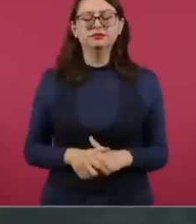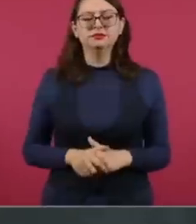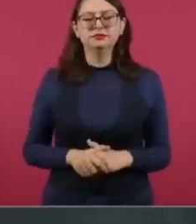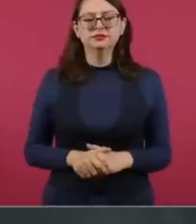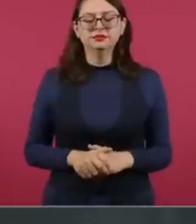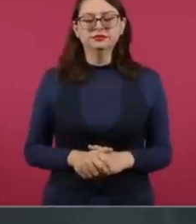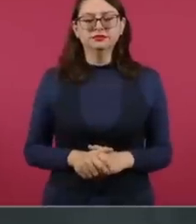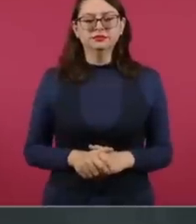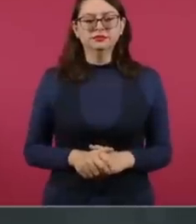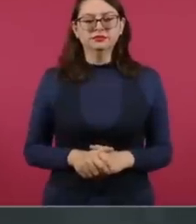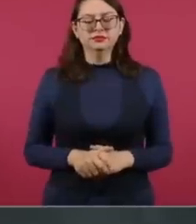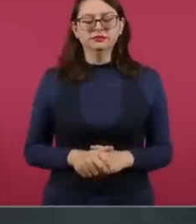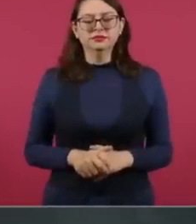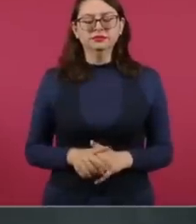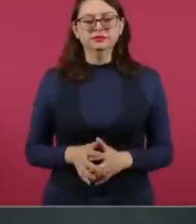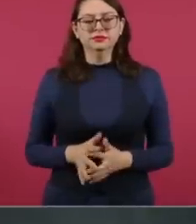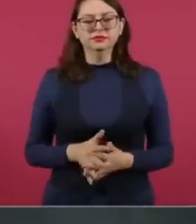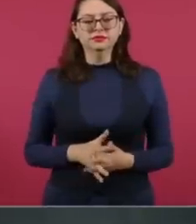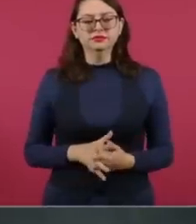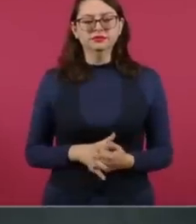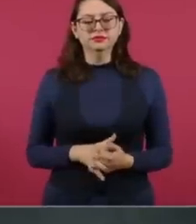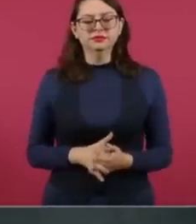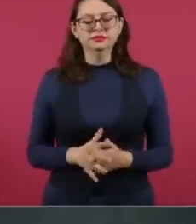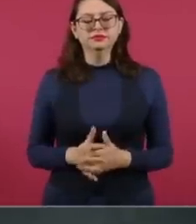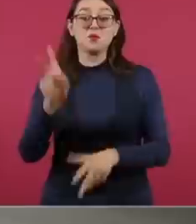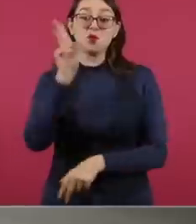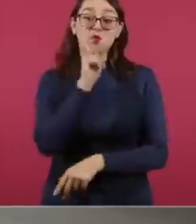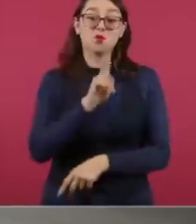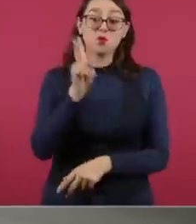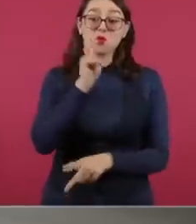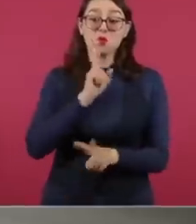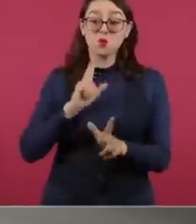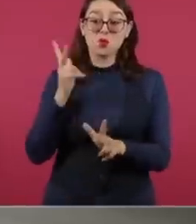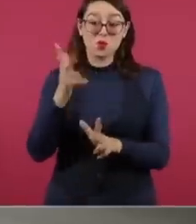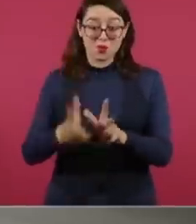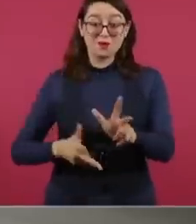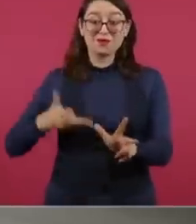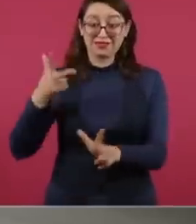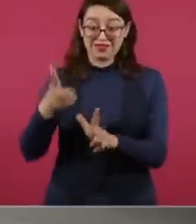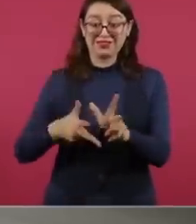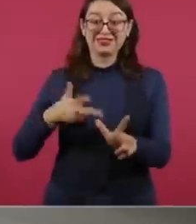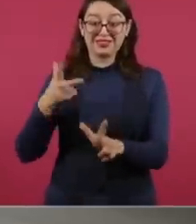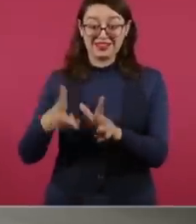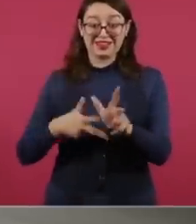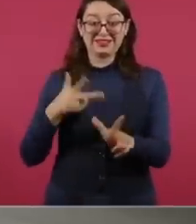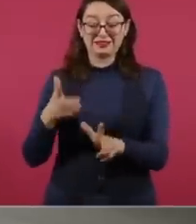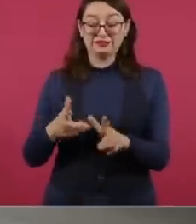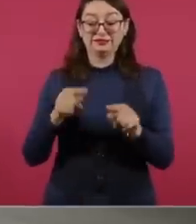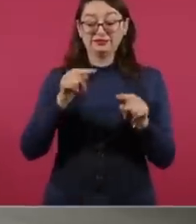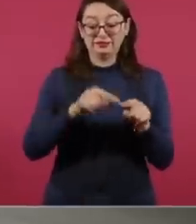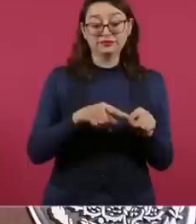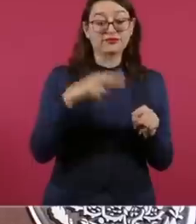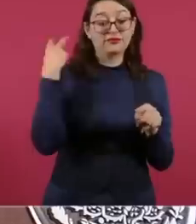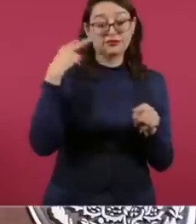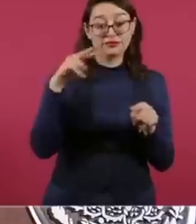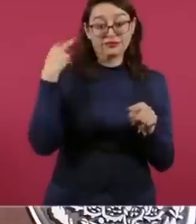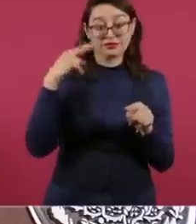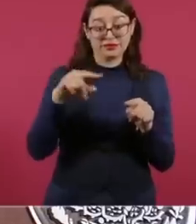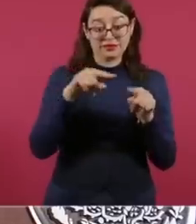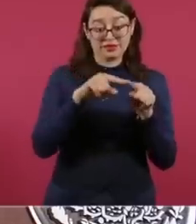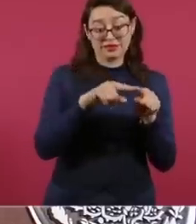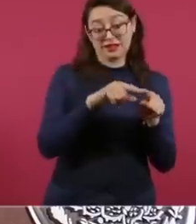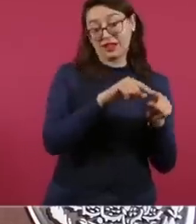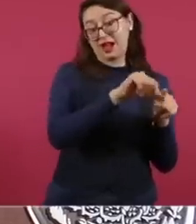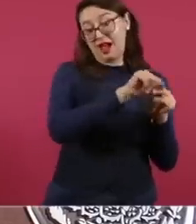el almirante, sí, de Coatzacoalcos de Medias